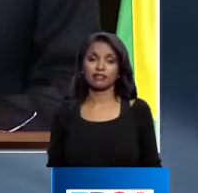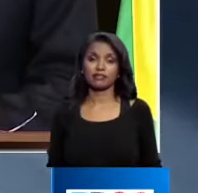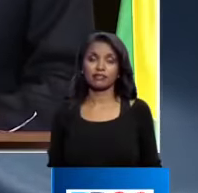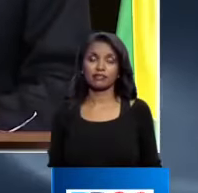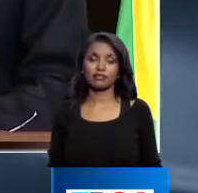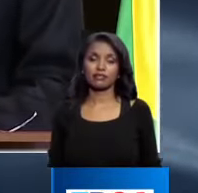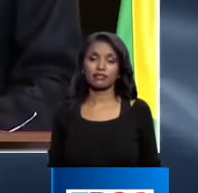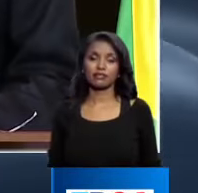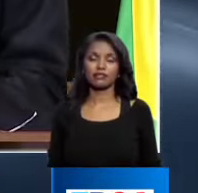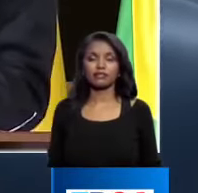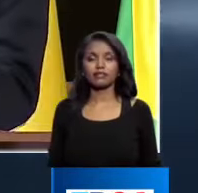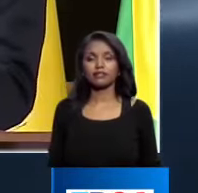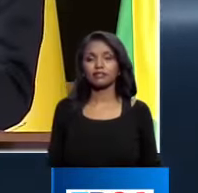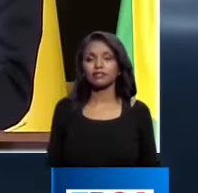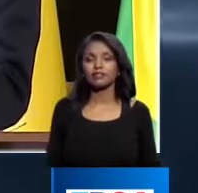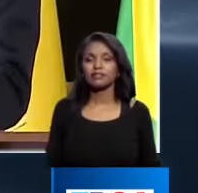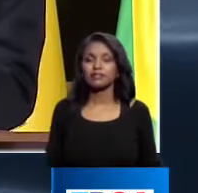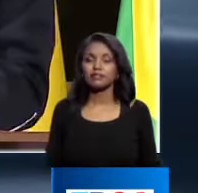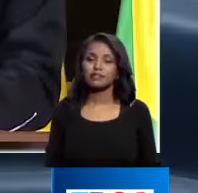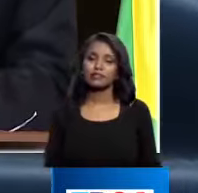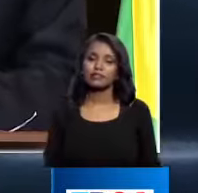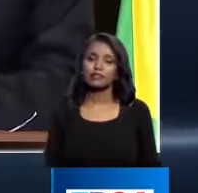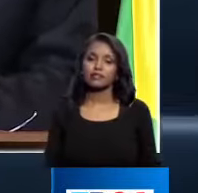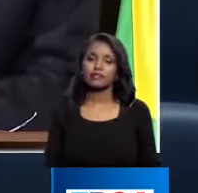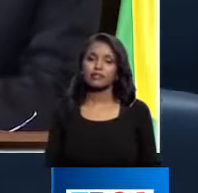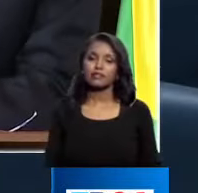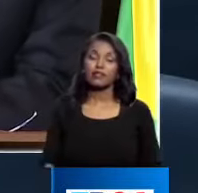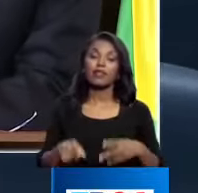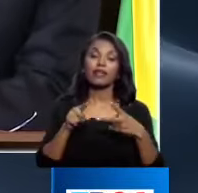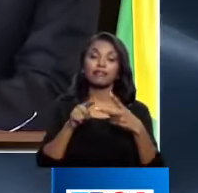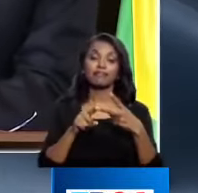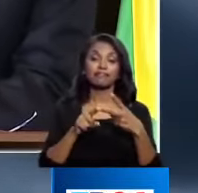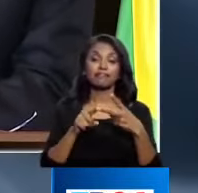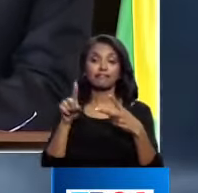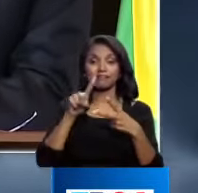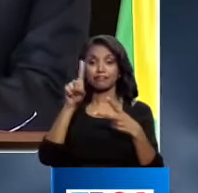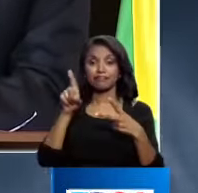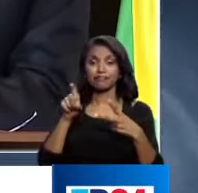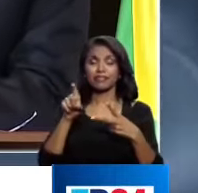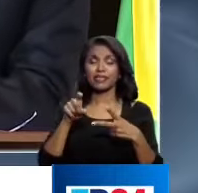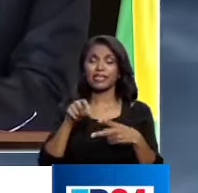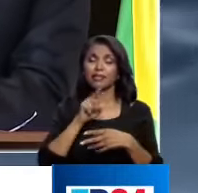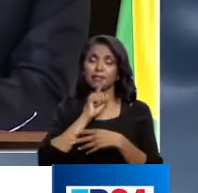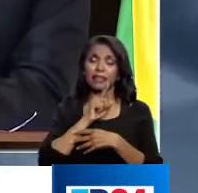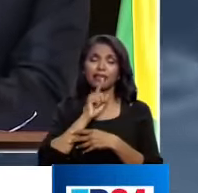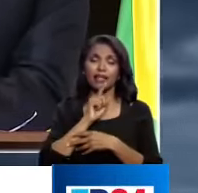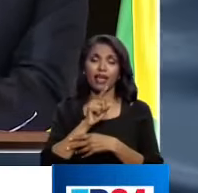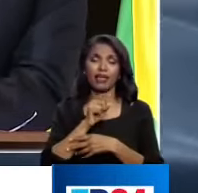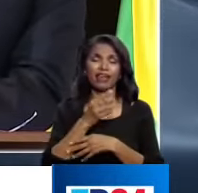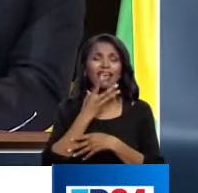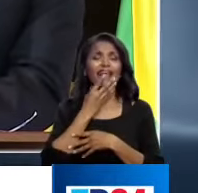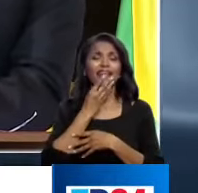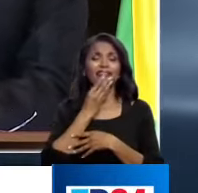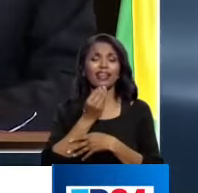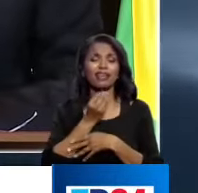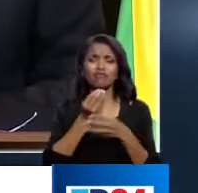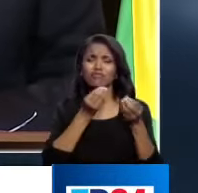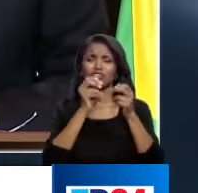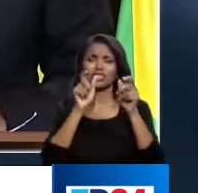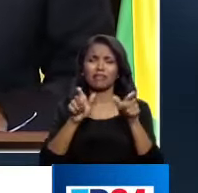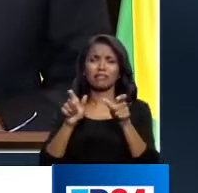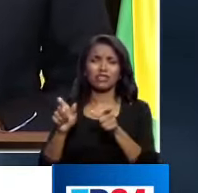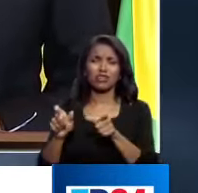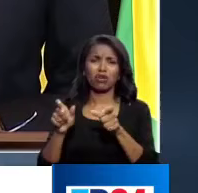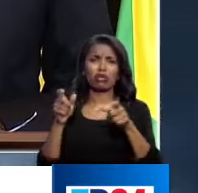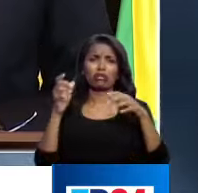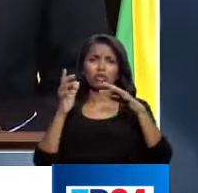Y a ese mismo punto iba, señor Melitón, el problema se agrava cada día más. Se ha hablado de la ayuda internacional